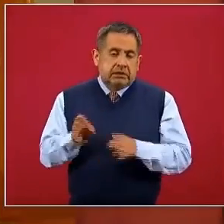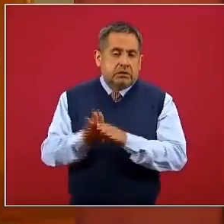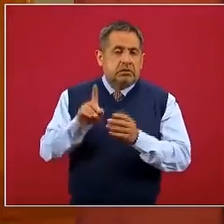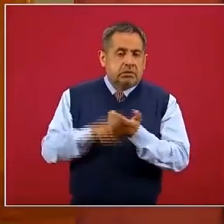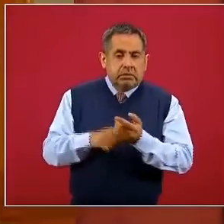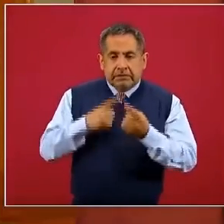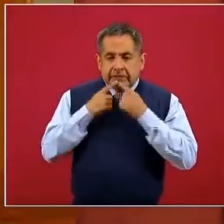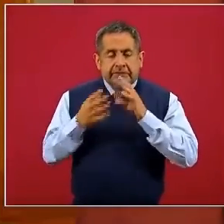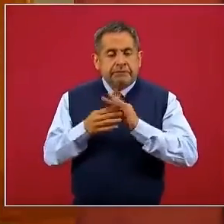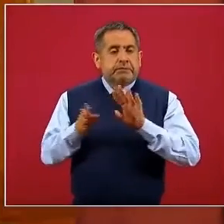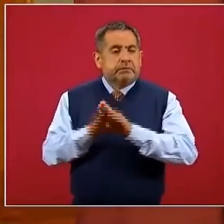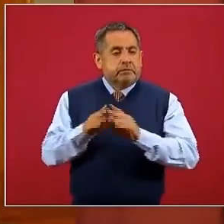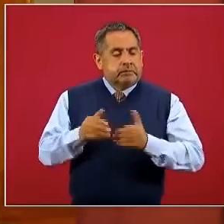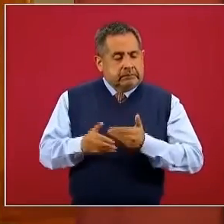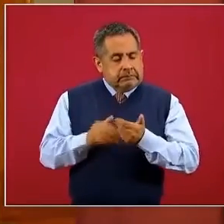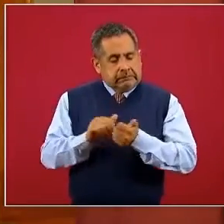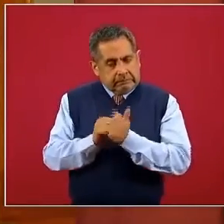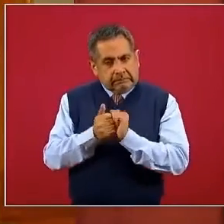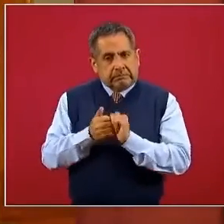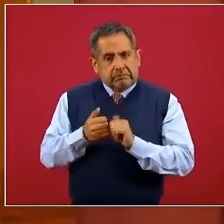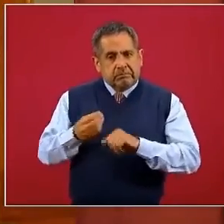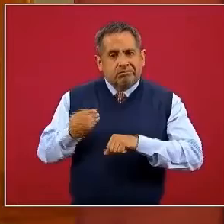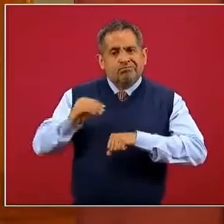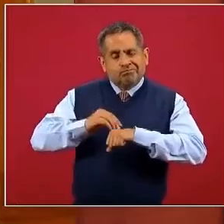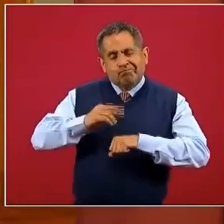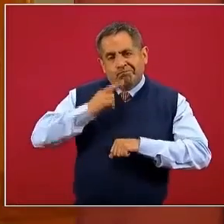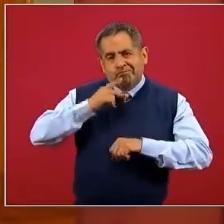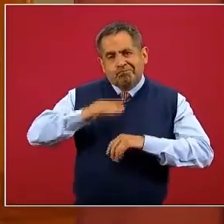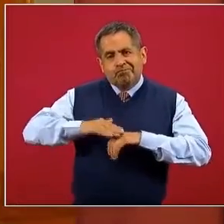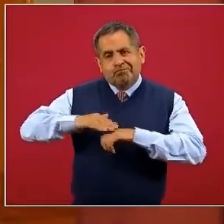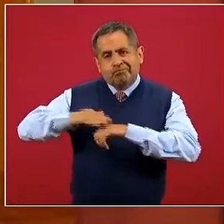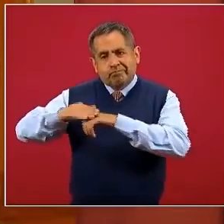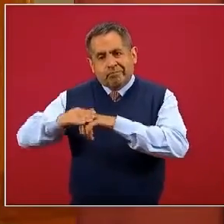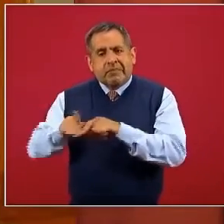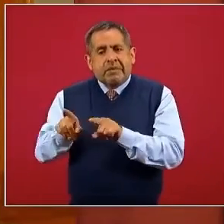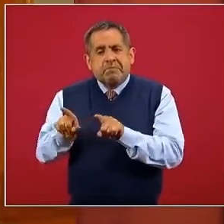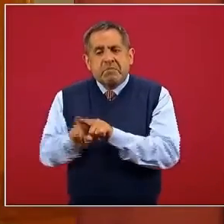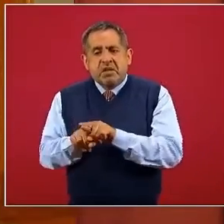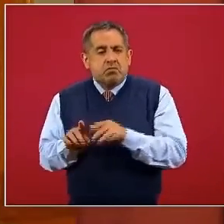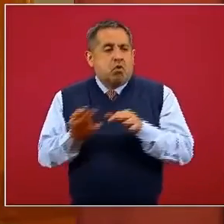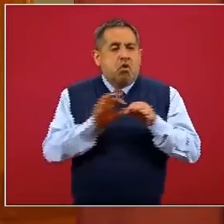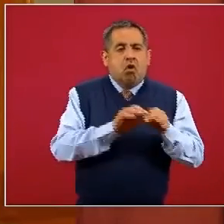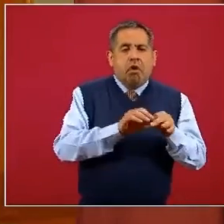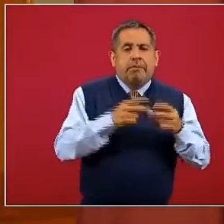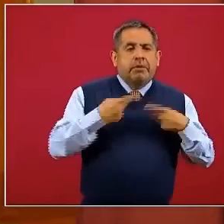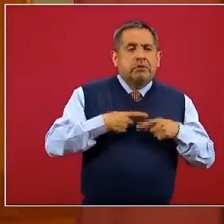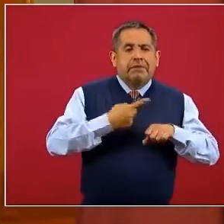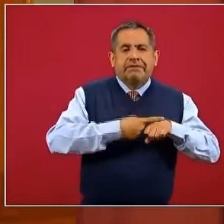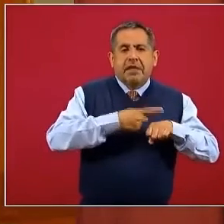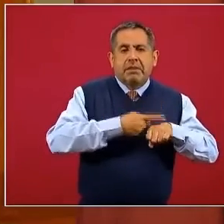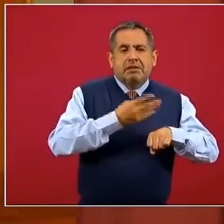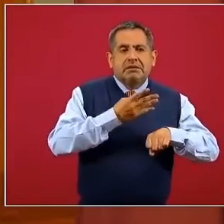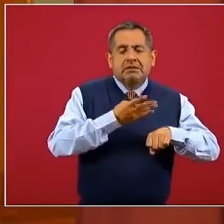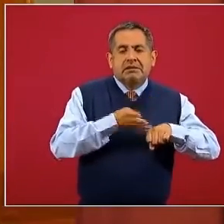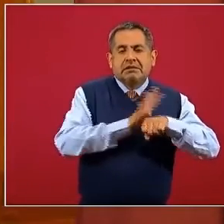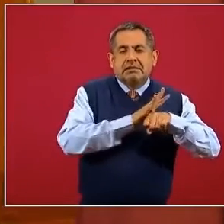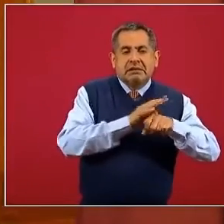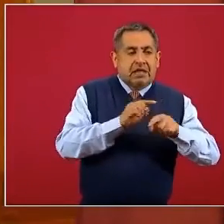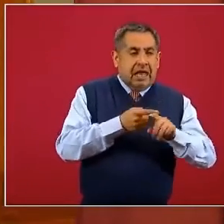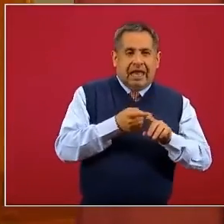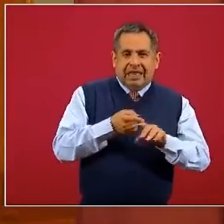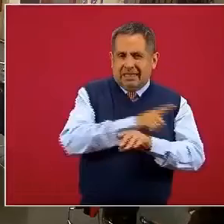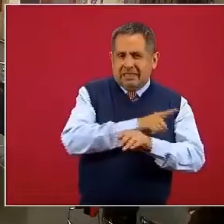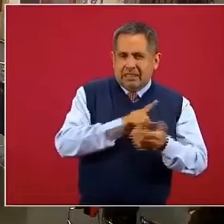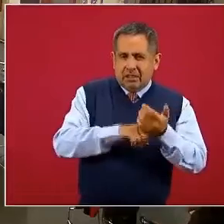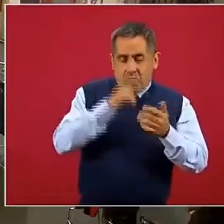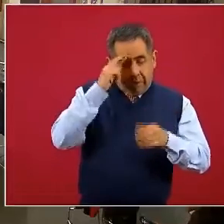un ligero incremento que va acompañando, va de la mano a ese incremento que también ya veíamos en semanas previas